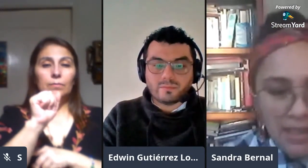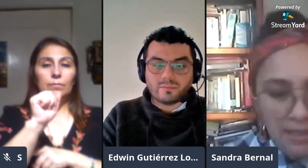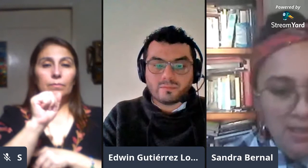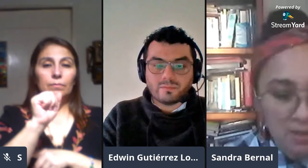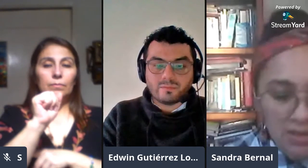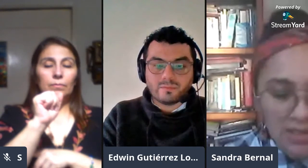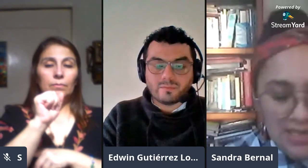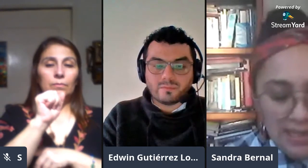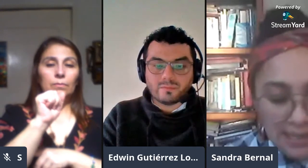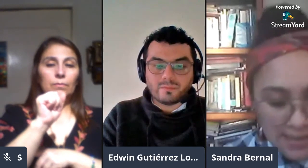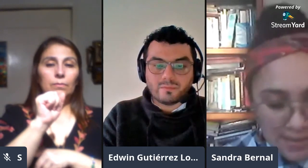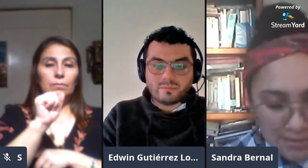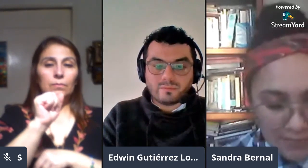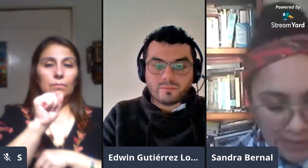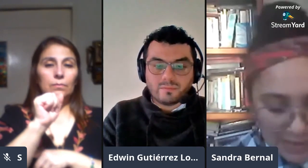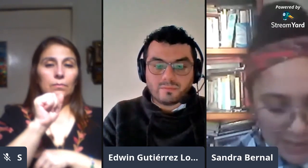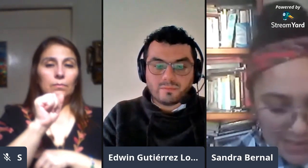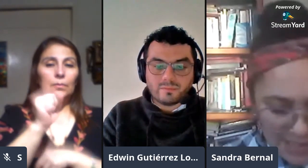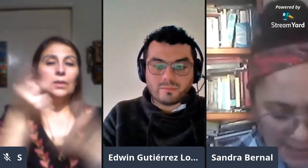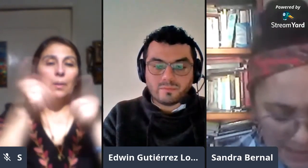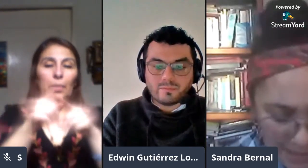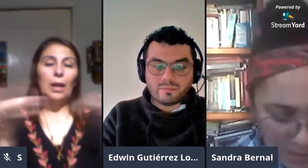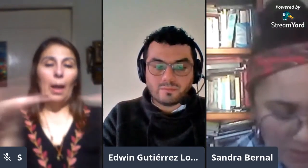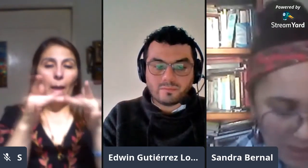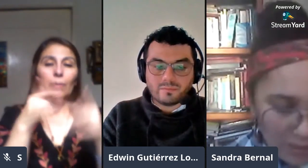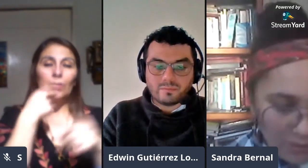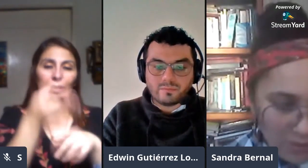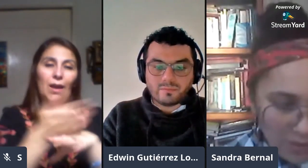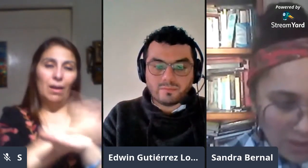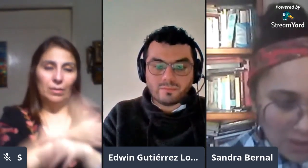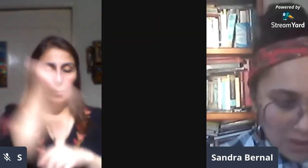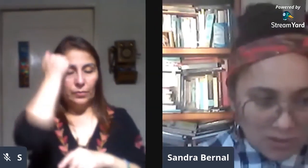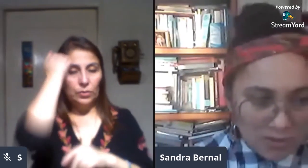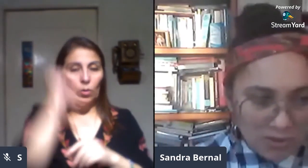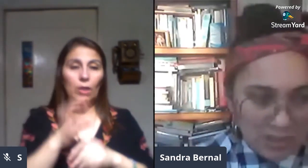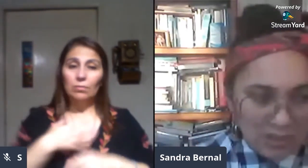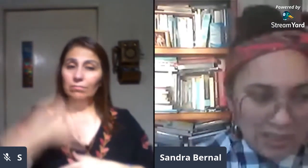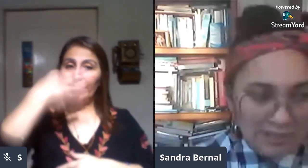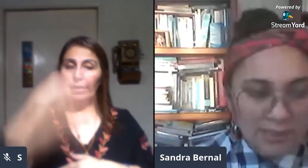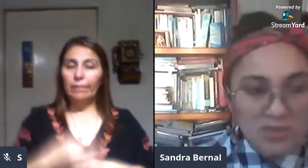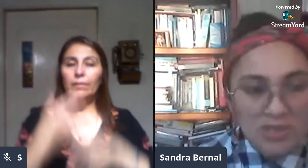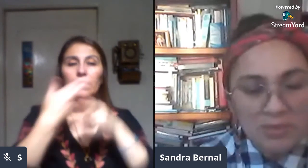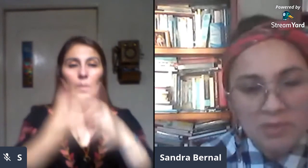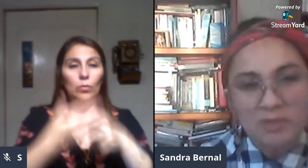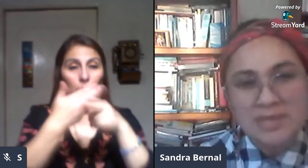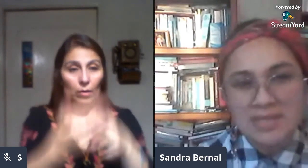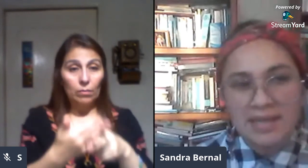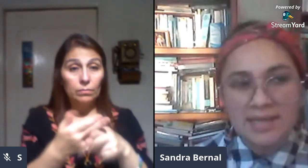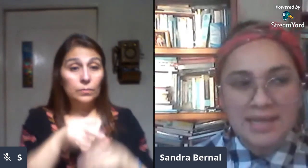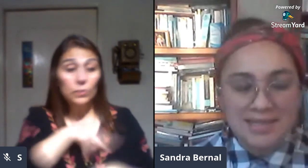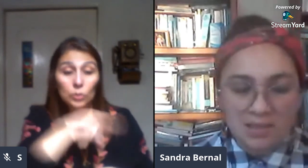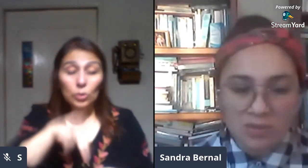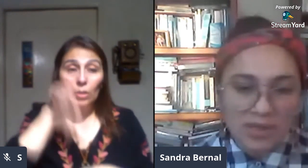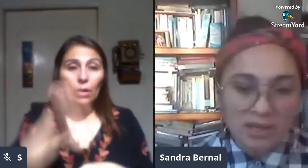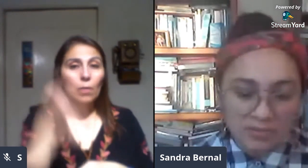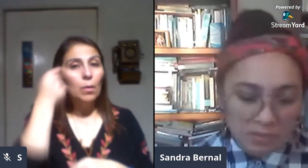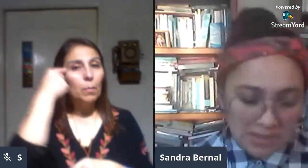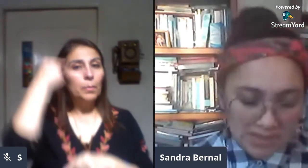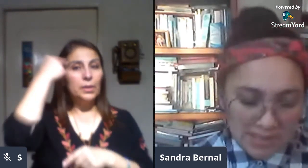y en línea con lo que decía Lanis, frente a esta ética del cuidado, yo creo que tenemos que primero pensar